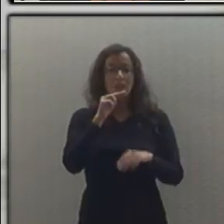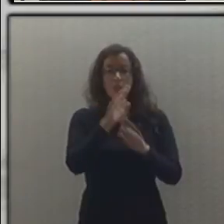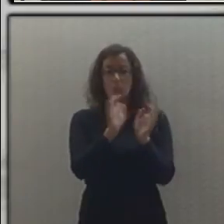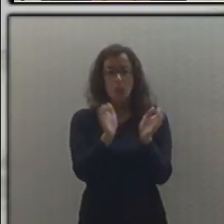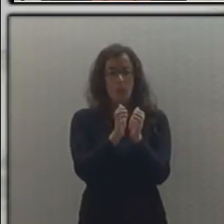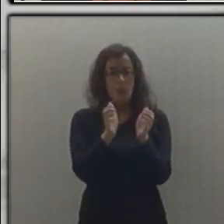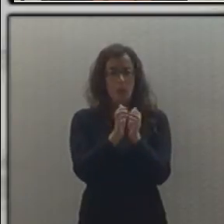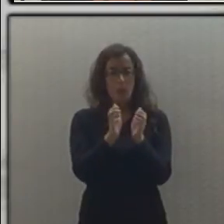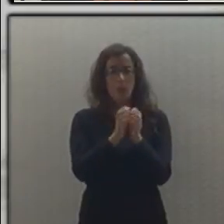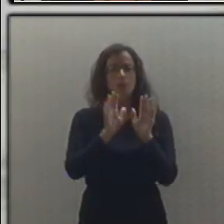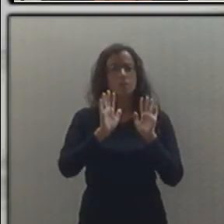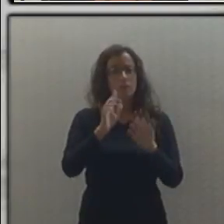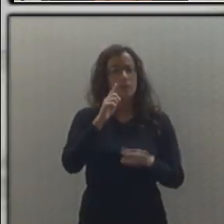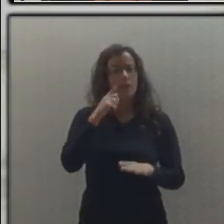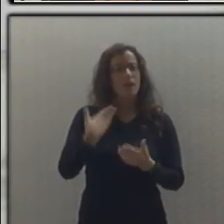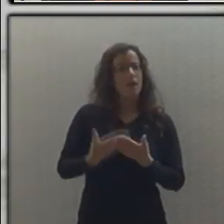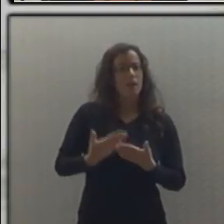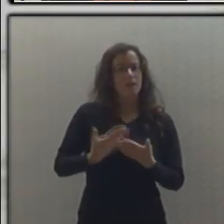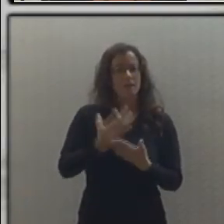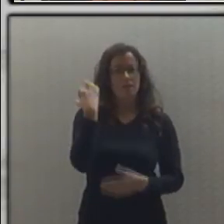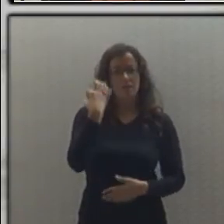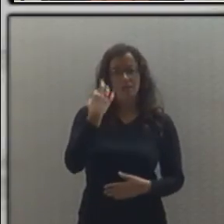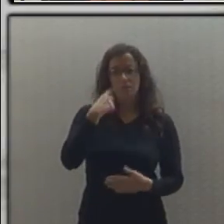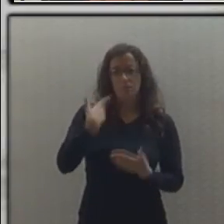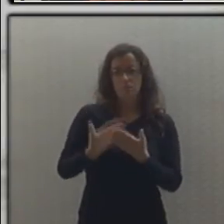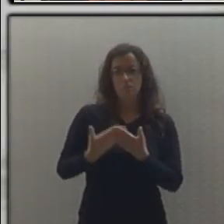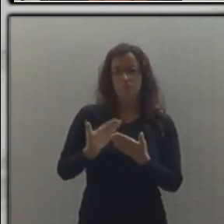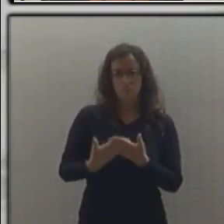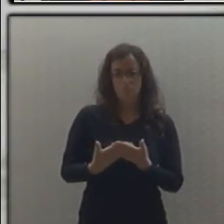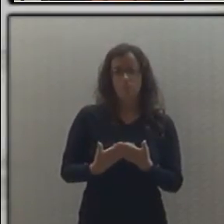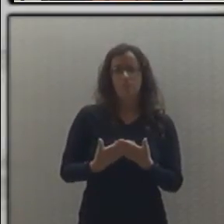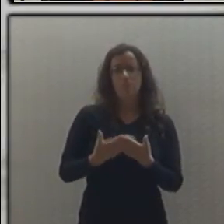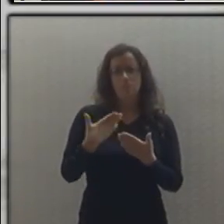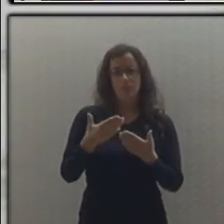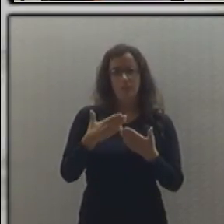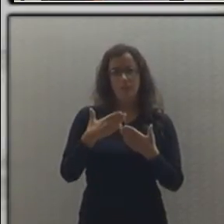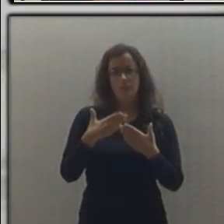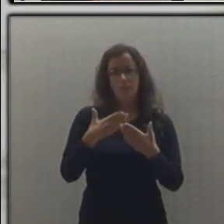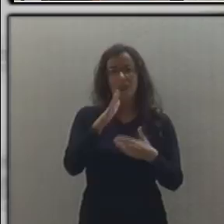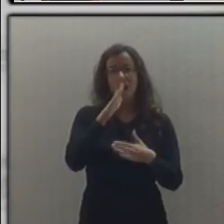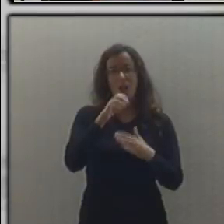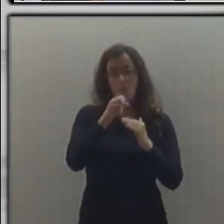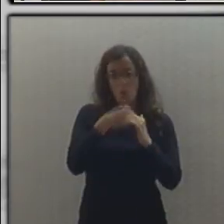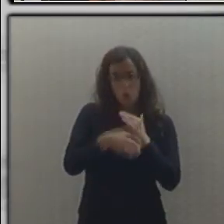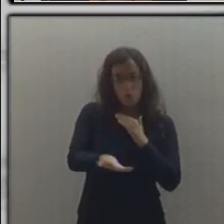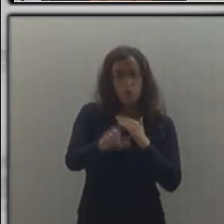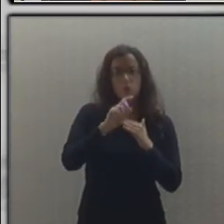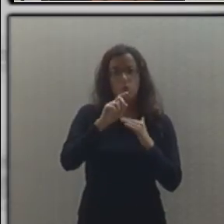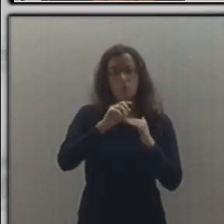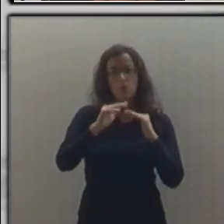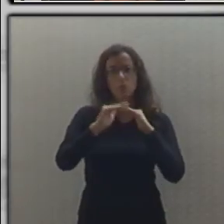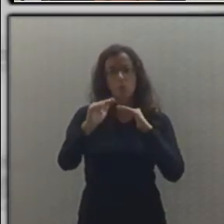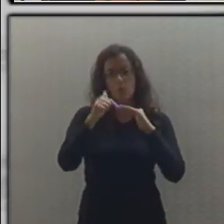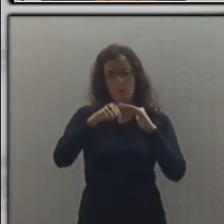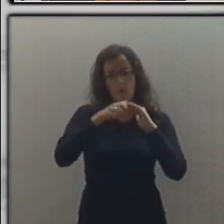solo que se tiene que garantizar que el desagüe quedará por debajo del